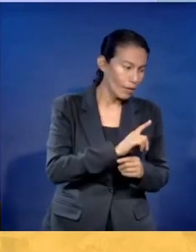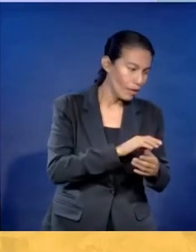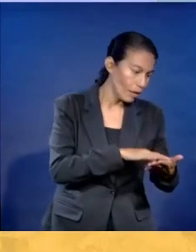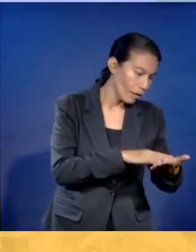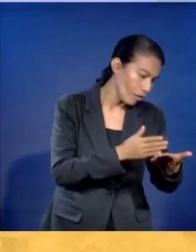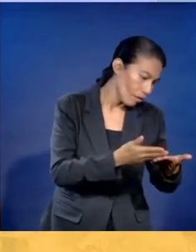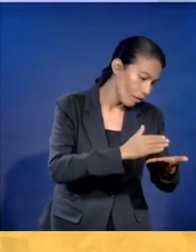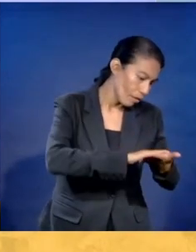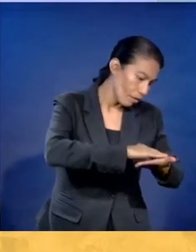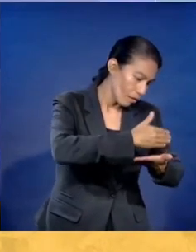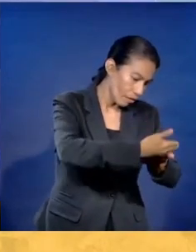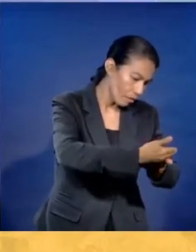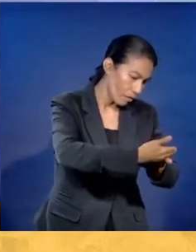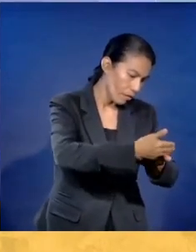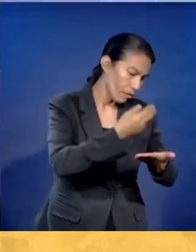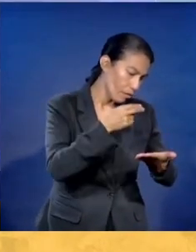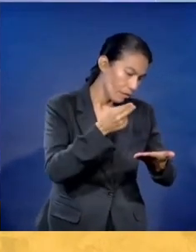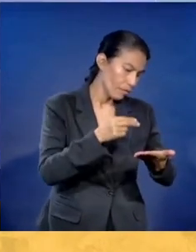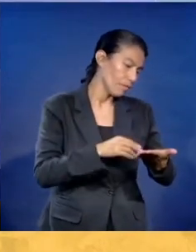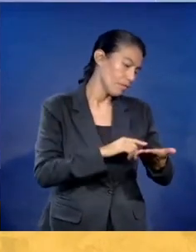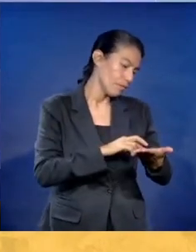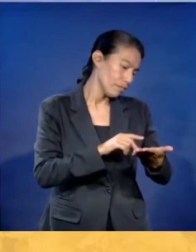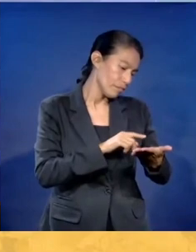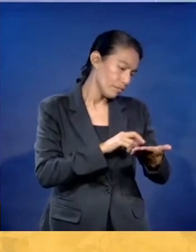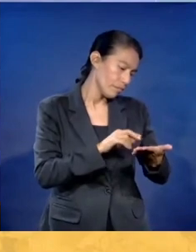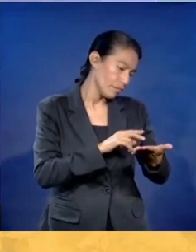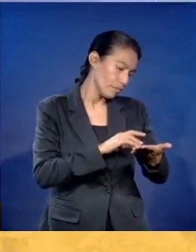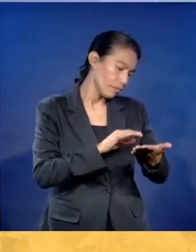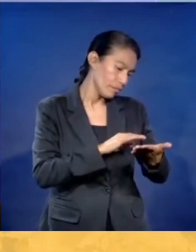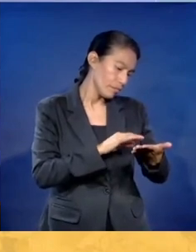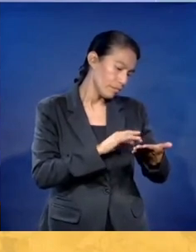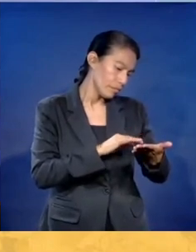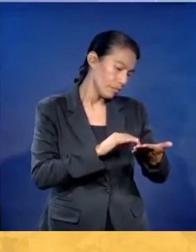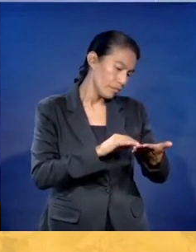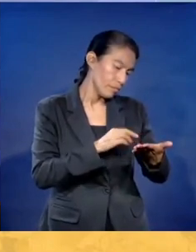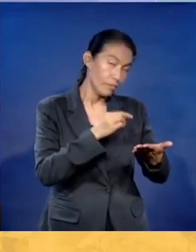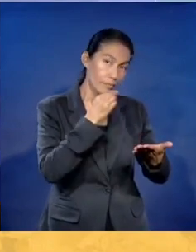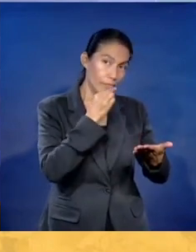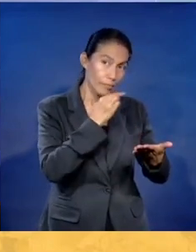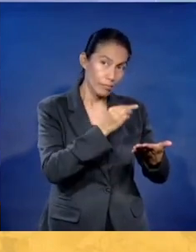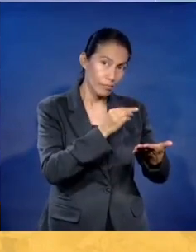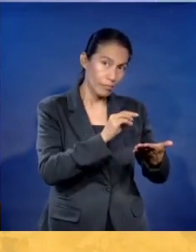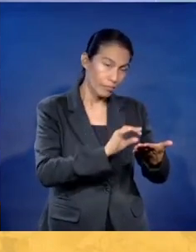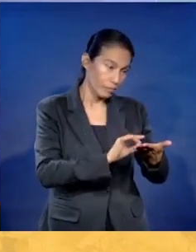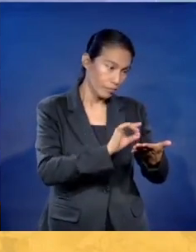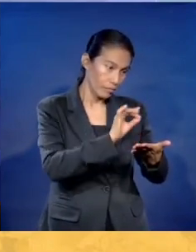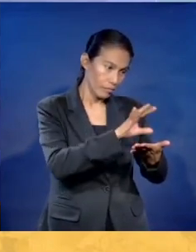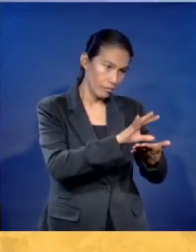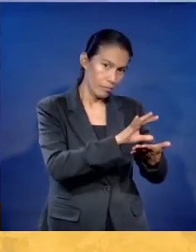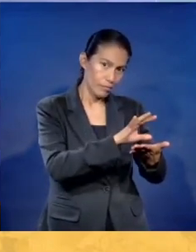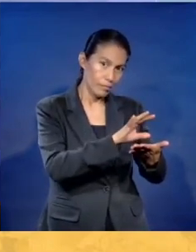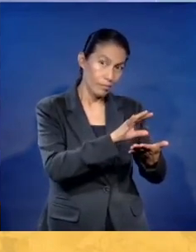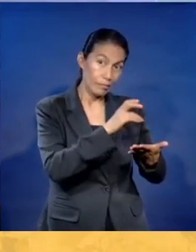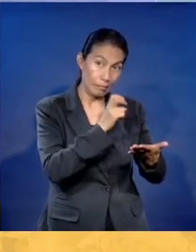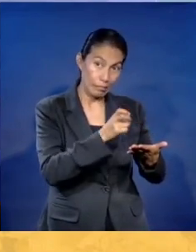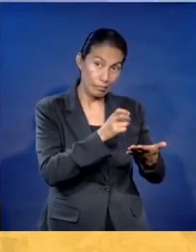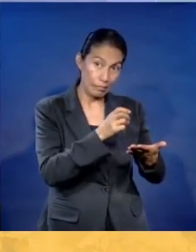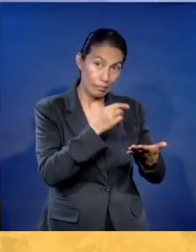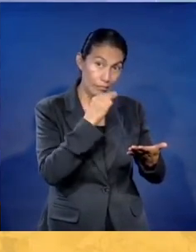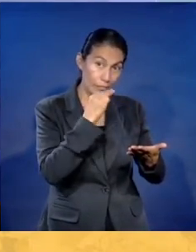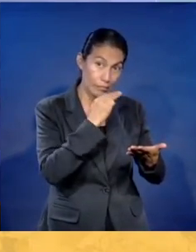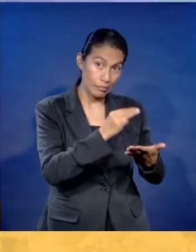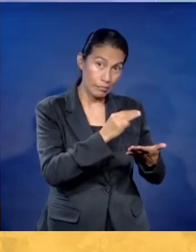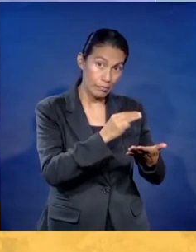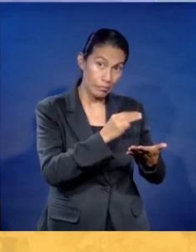buscar cómo se llamaba y empieza a enviar mensajes casi siempre esos mensajes comienzan